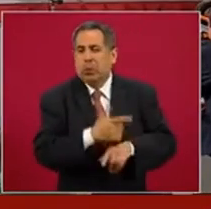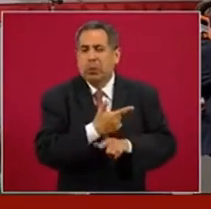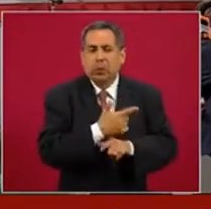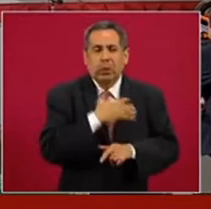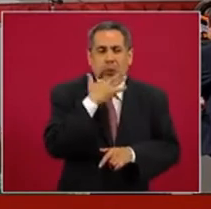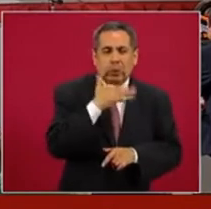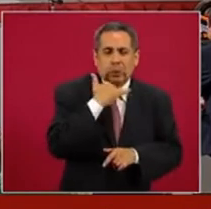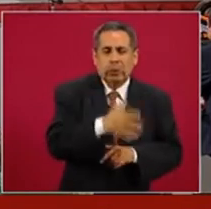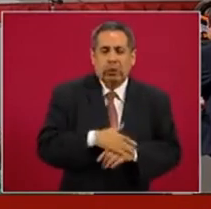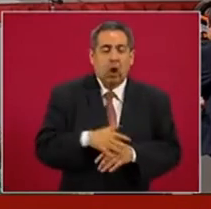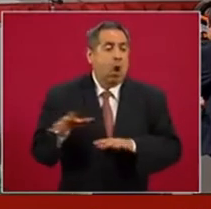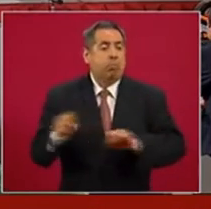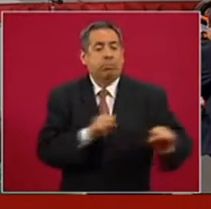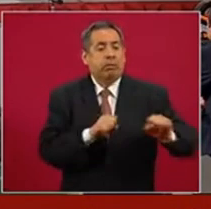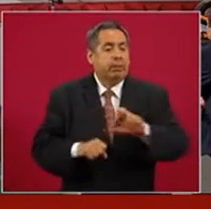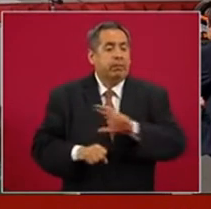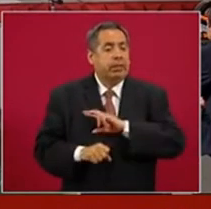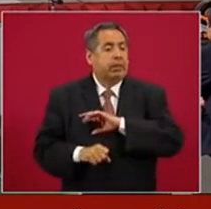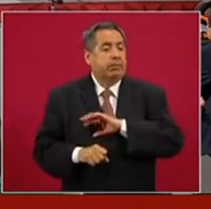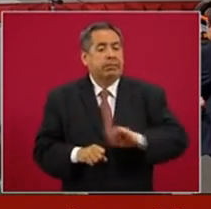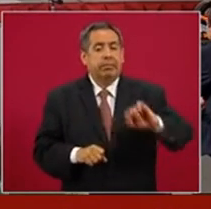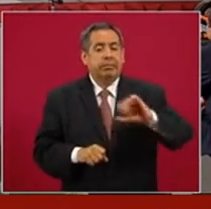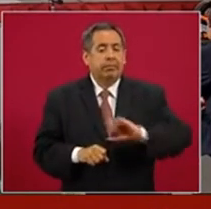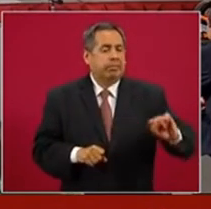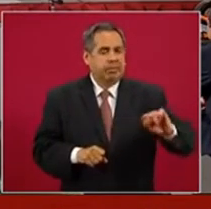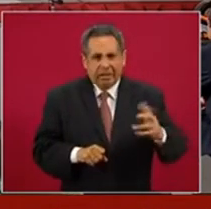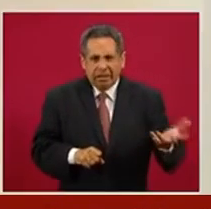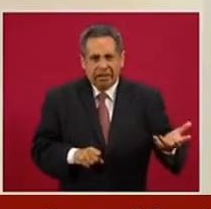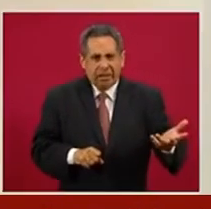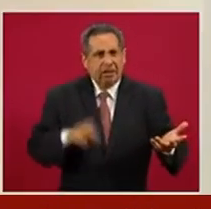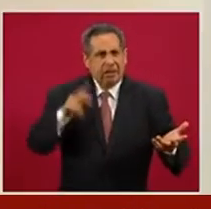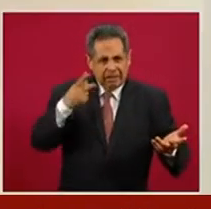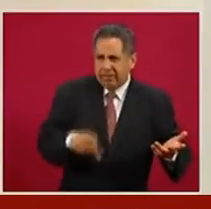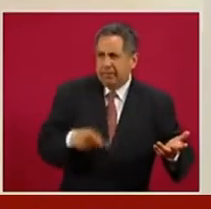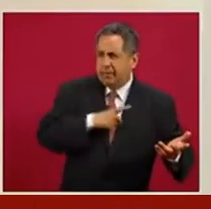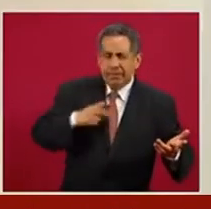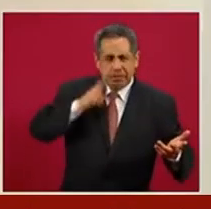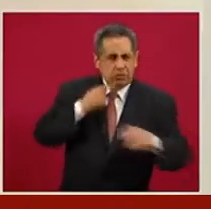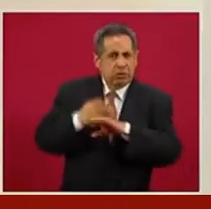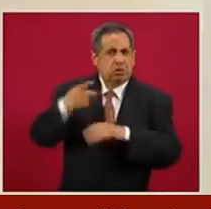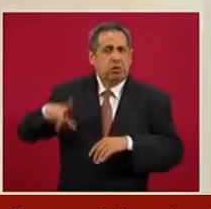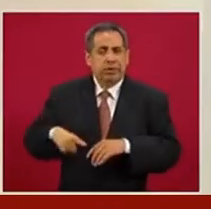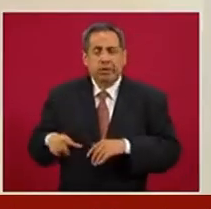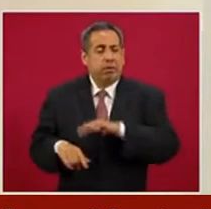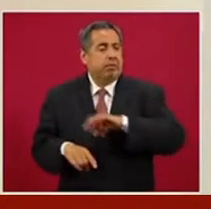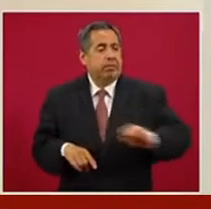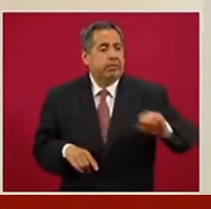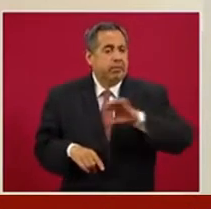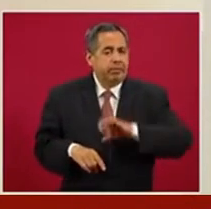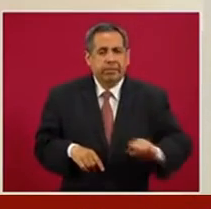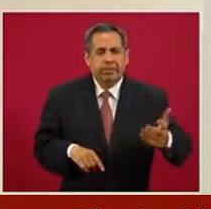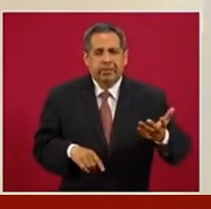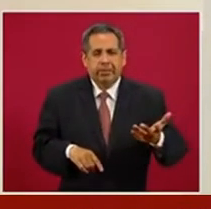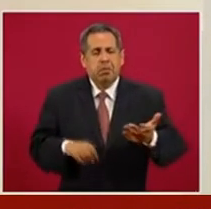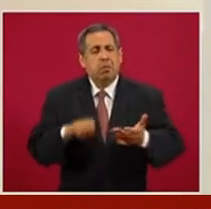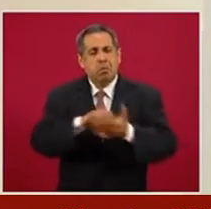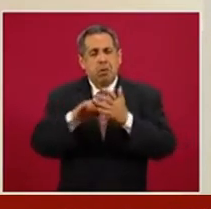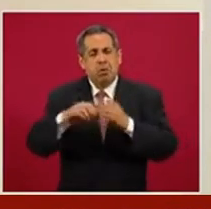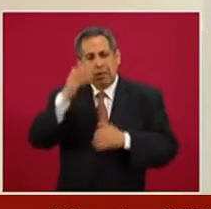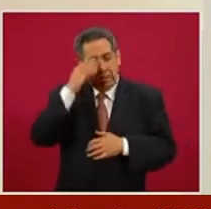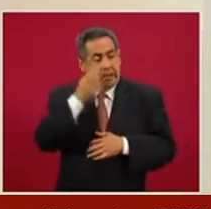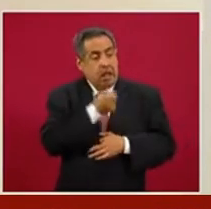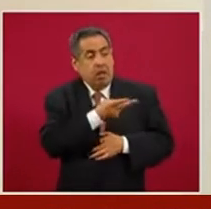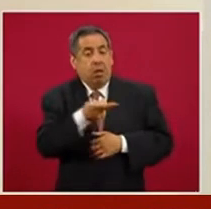indebida de bienes públicos y de facultades y responsabilidades gubernamentales. Es sabido que algunos de esos